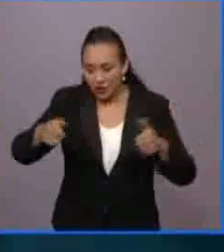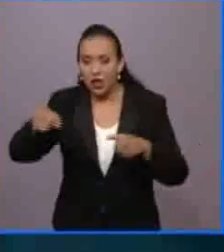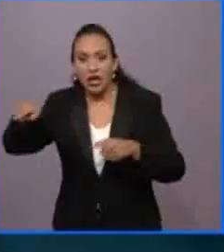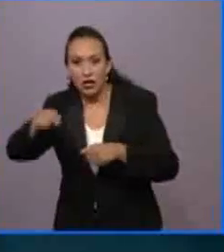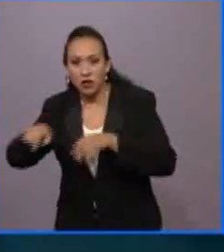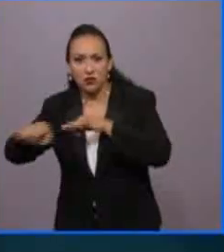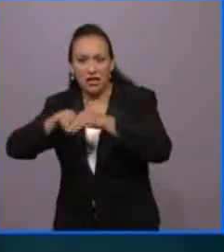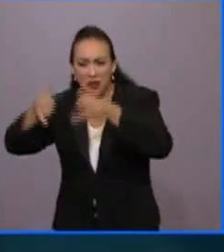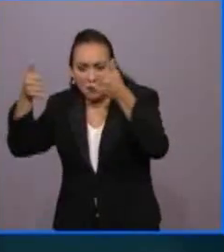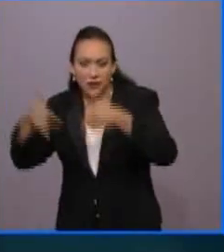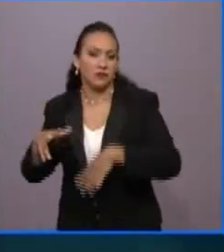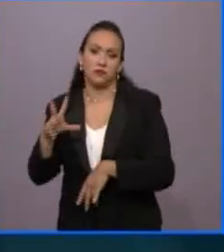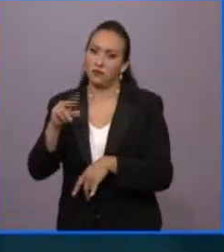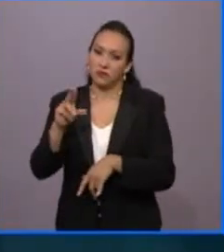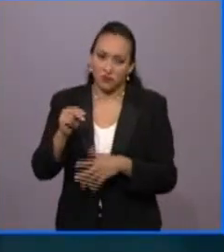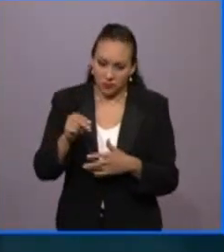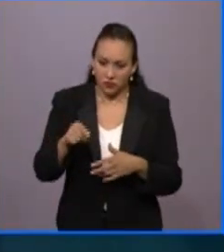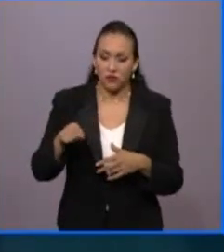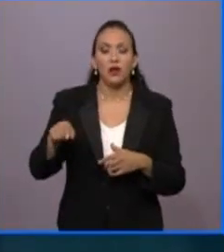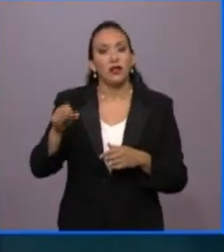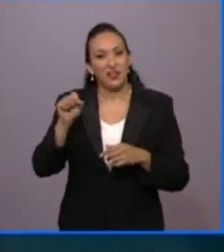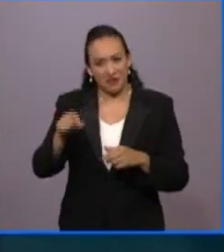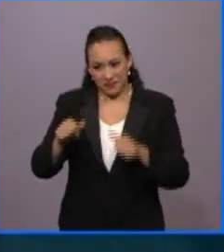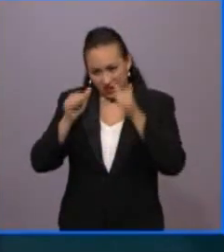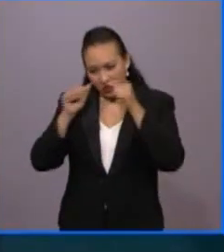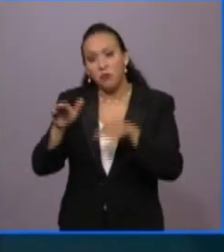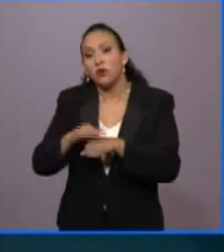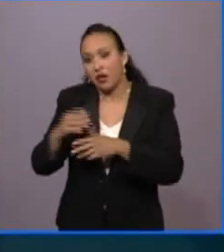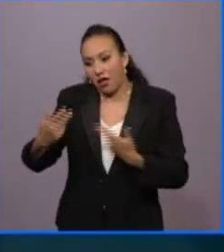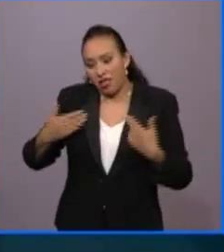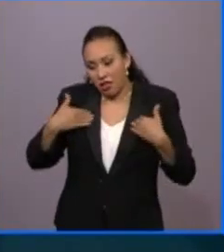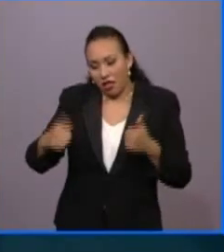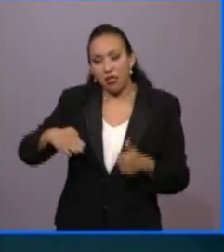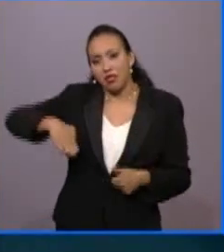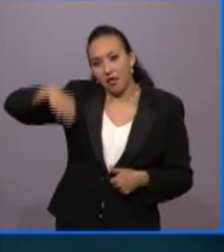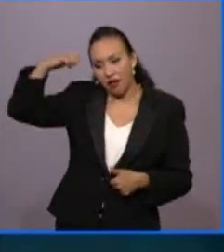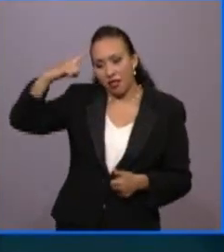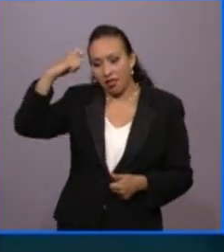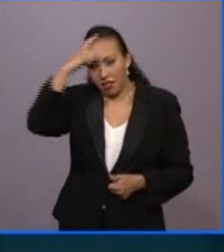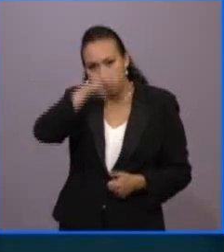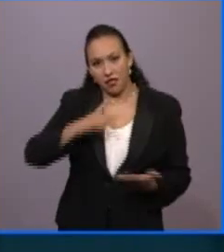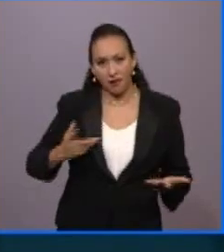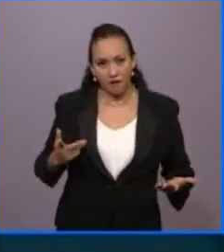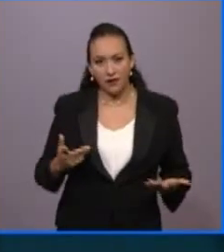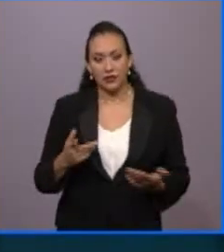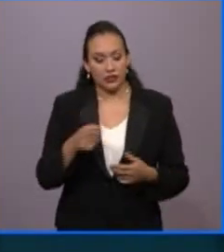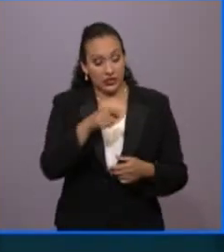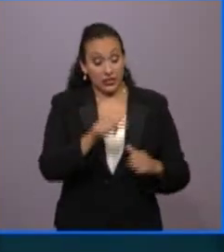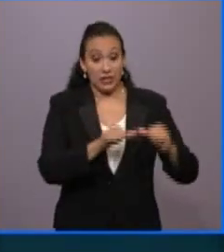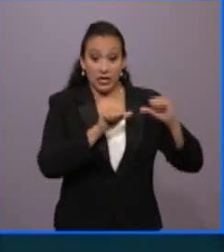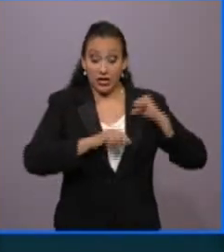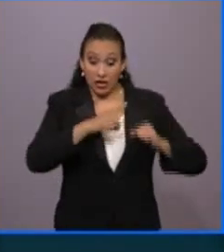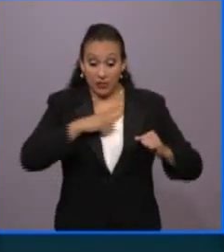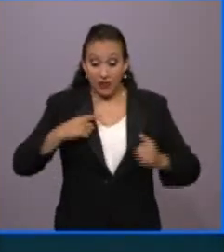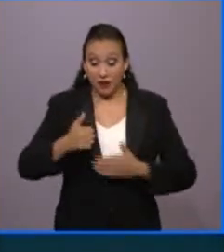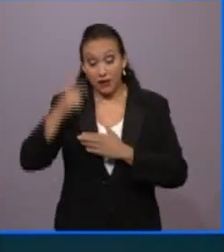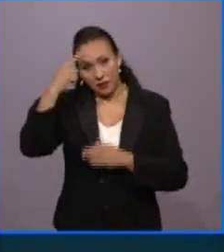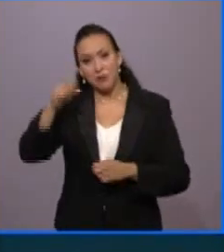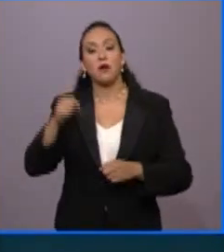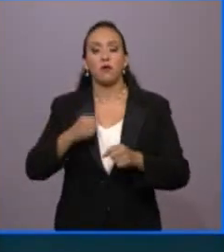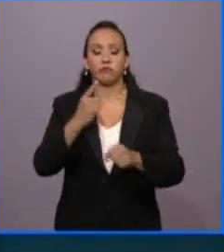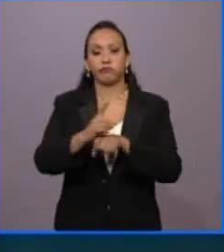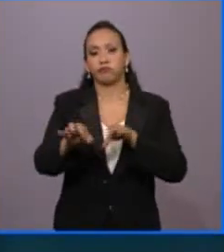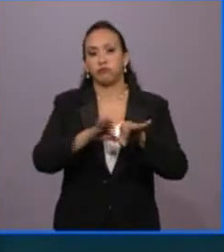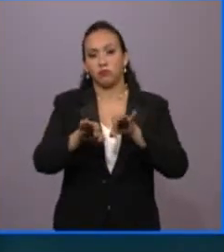forzados y considerar el acompañamiento postpenitenciario a través de políticas que contrarresten la falta de oportunidades laborales